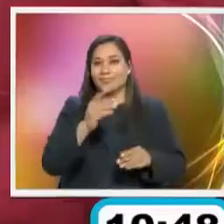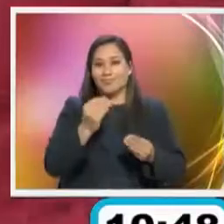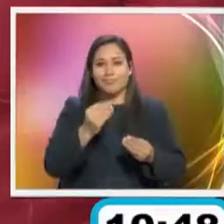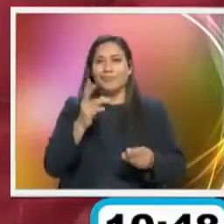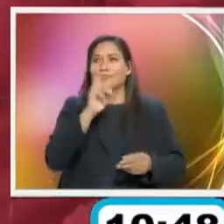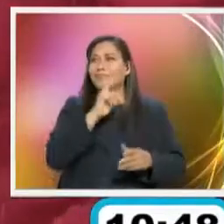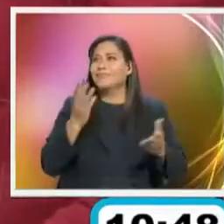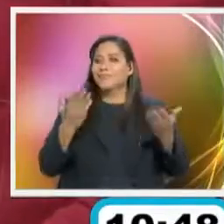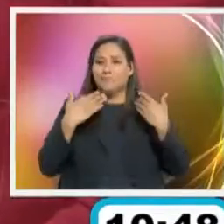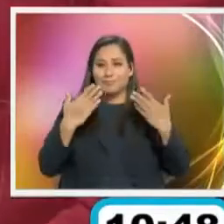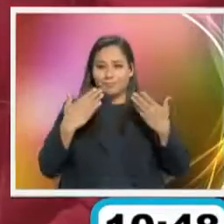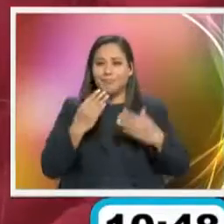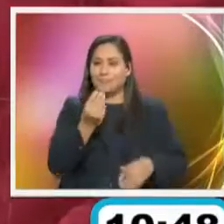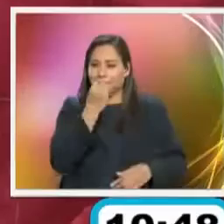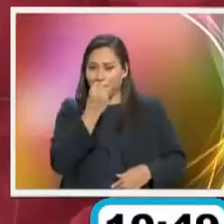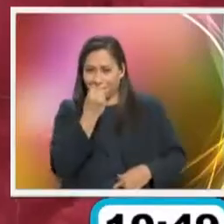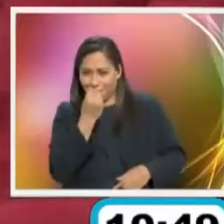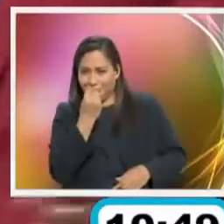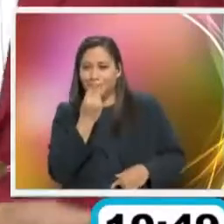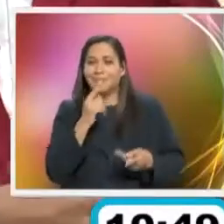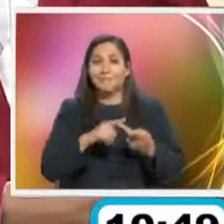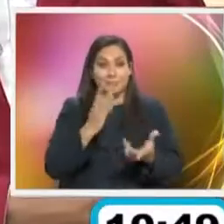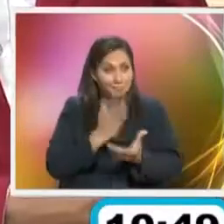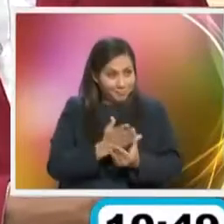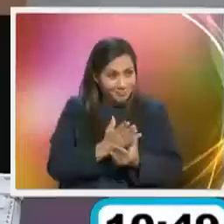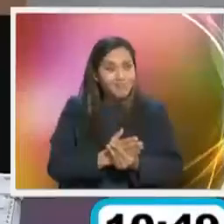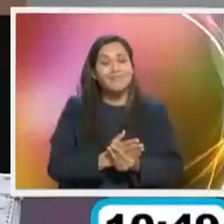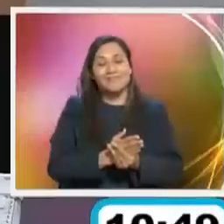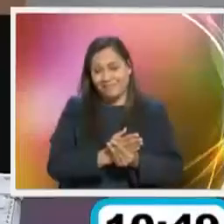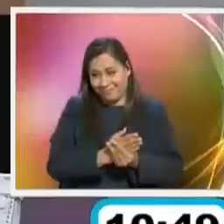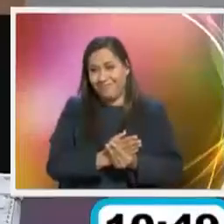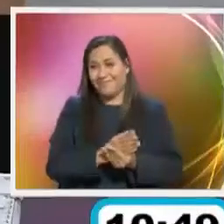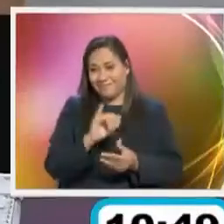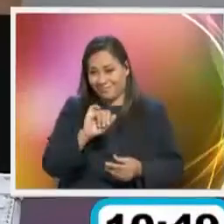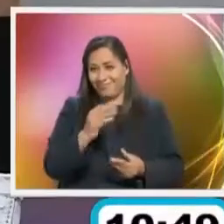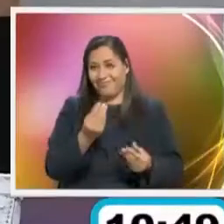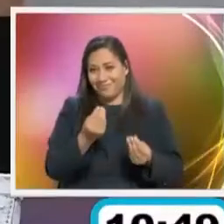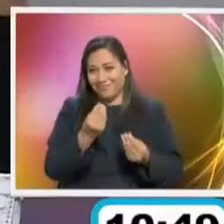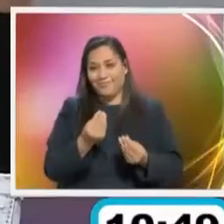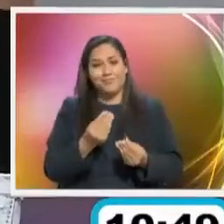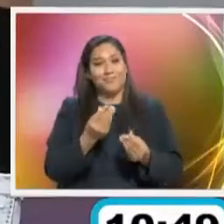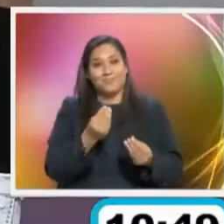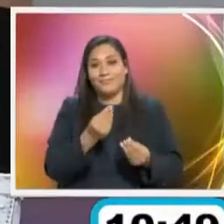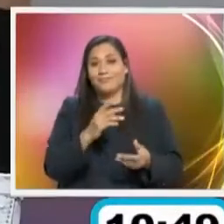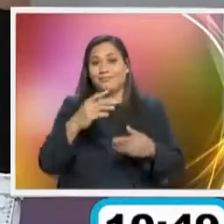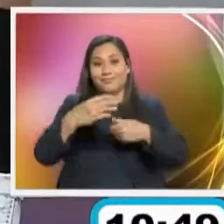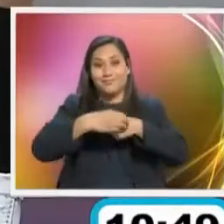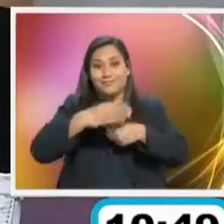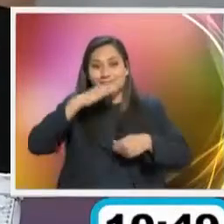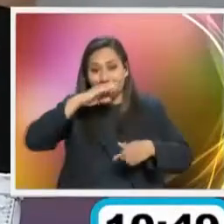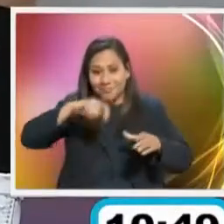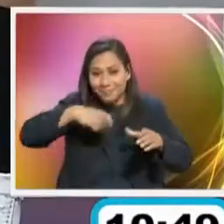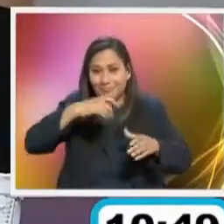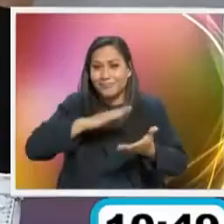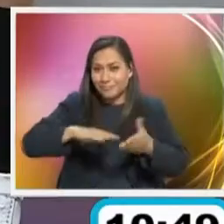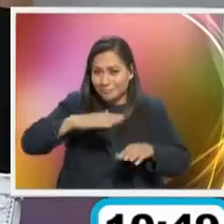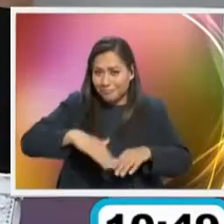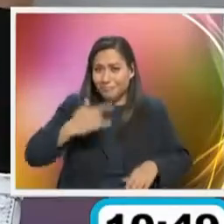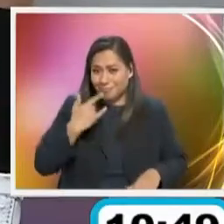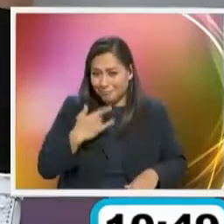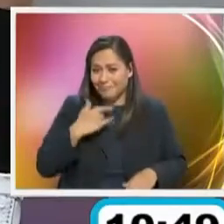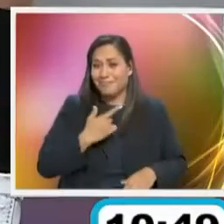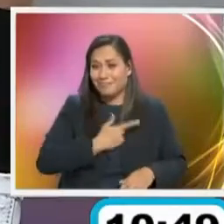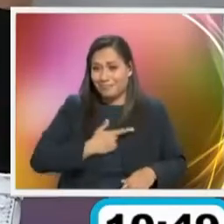gusta el clima? Comida. Eso, tacos, Sí. Nopales. Pozole. nopales, pozole,